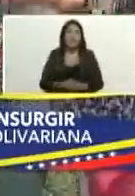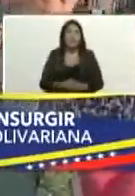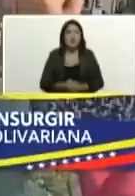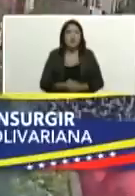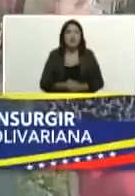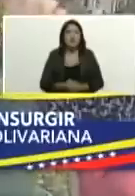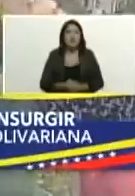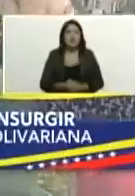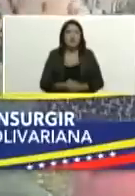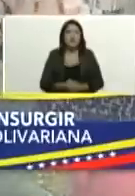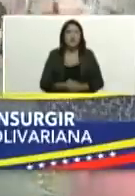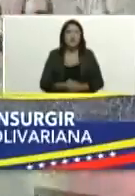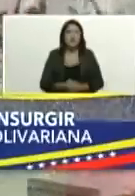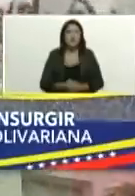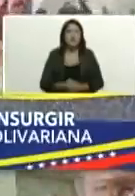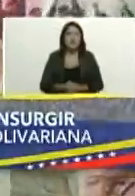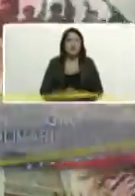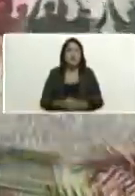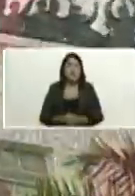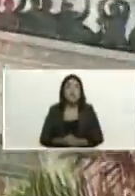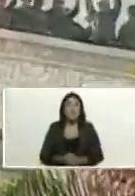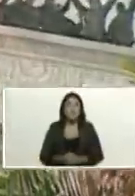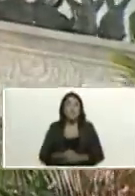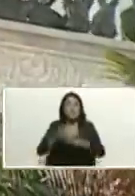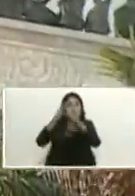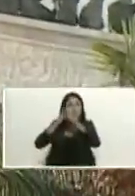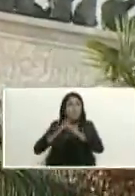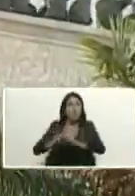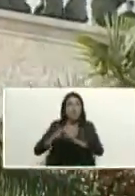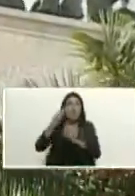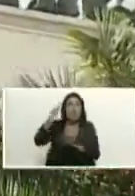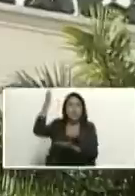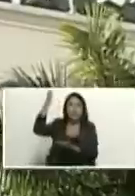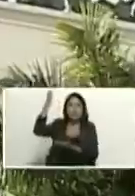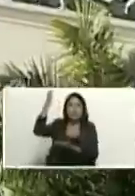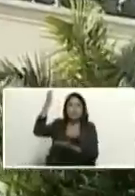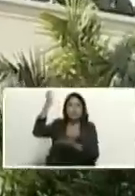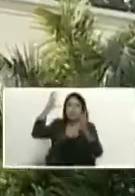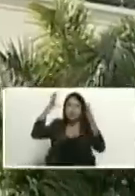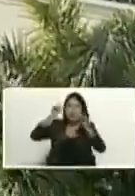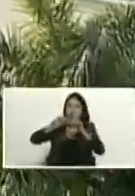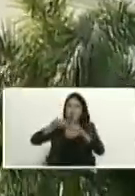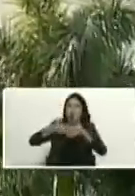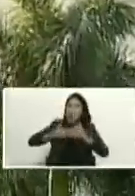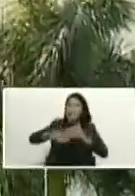Militar, honor y gloria a la Casa Militar de Venezuela.